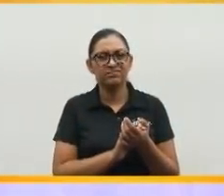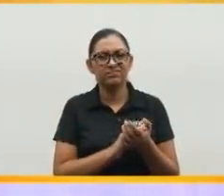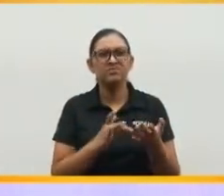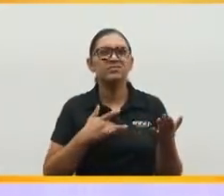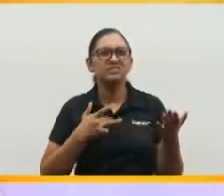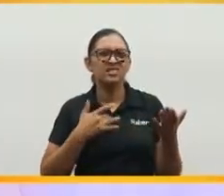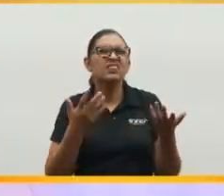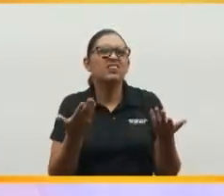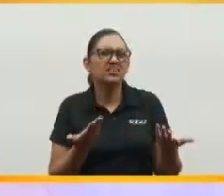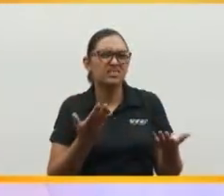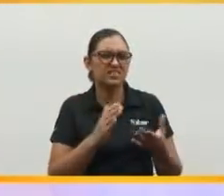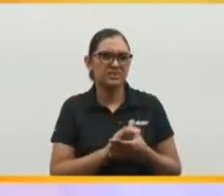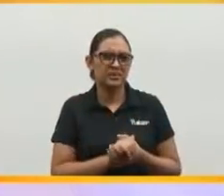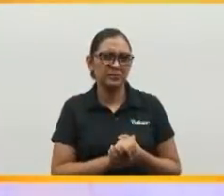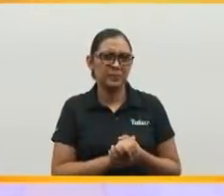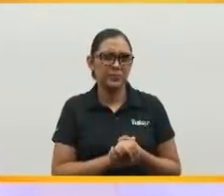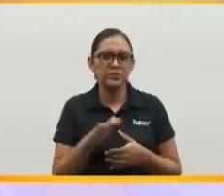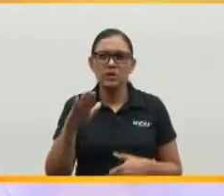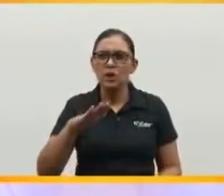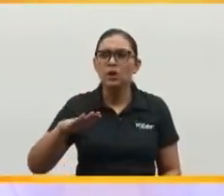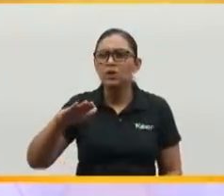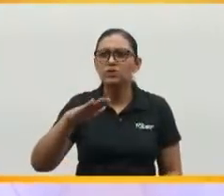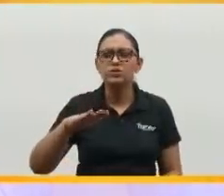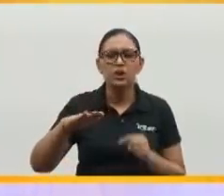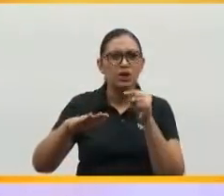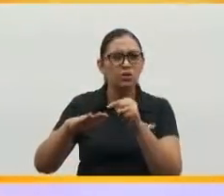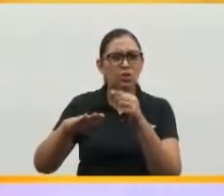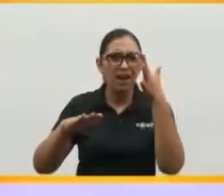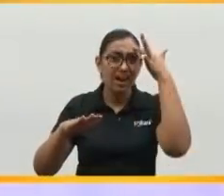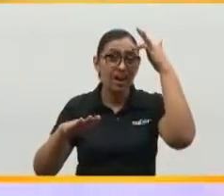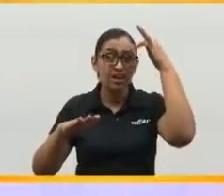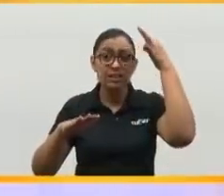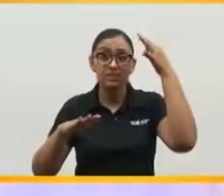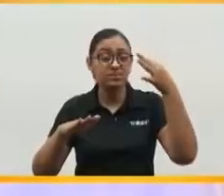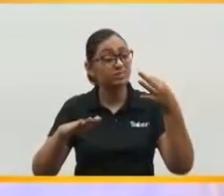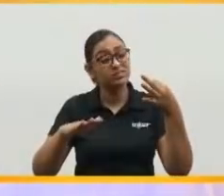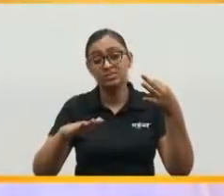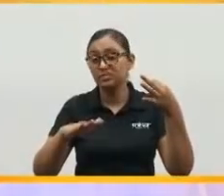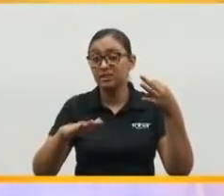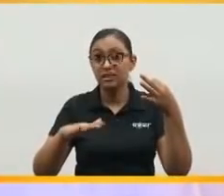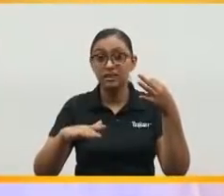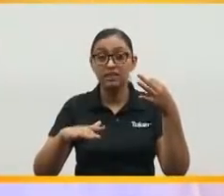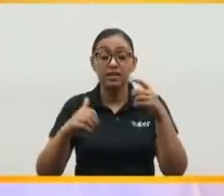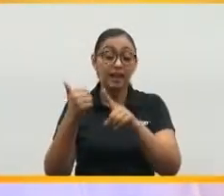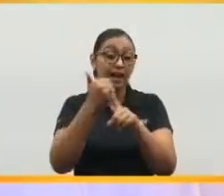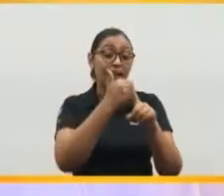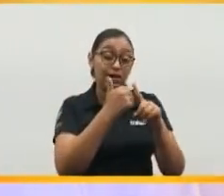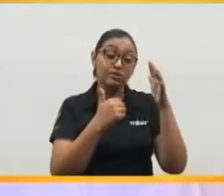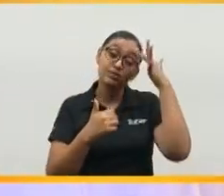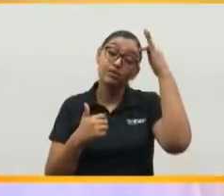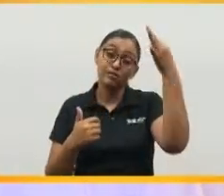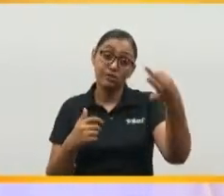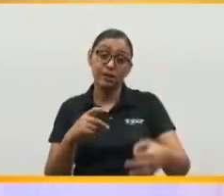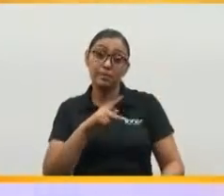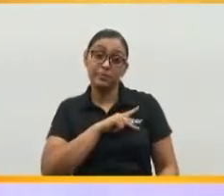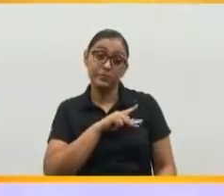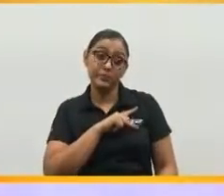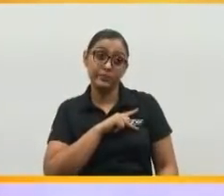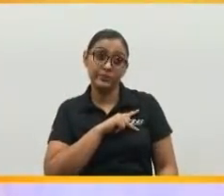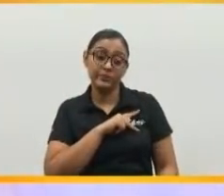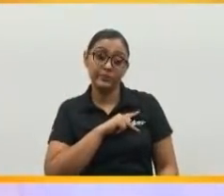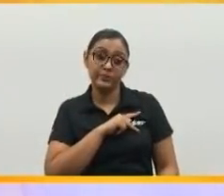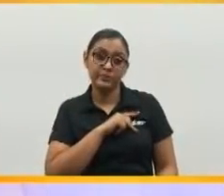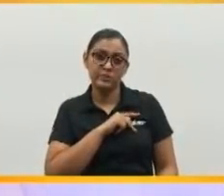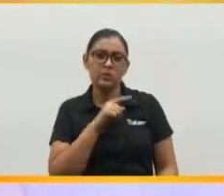¿Qué siente usted cuando viene? No es el lugar, es la fe de todos los que estamos reunidos. ¿Qué siente usted cuando